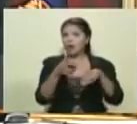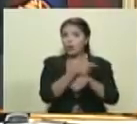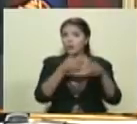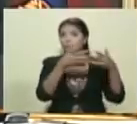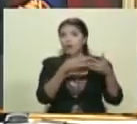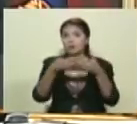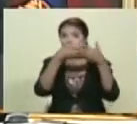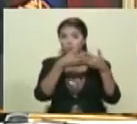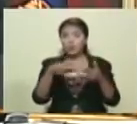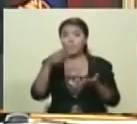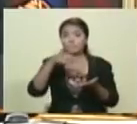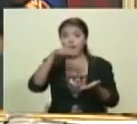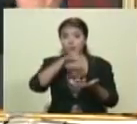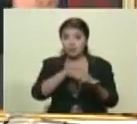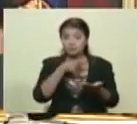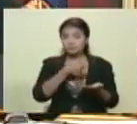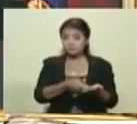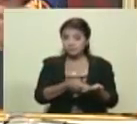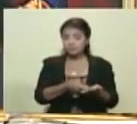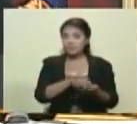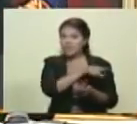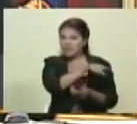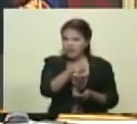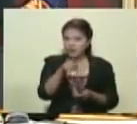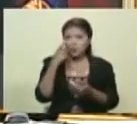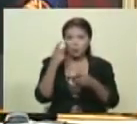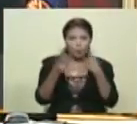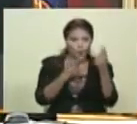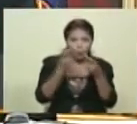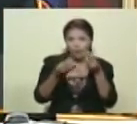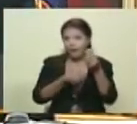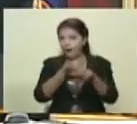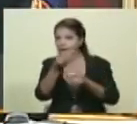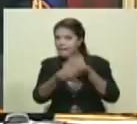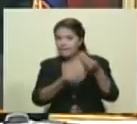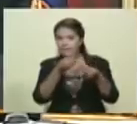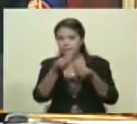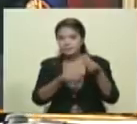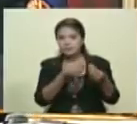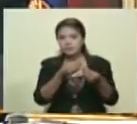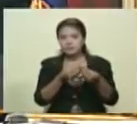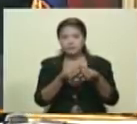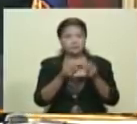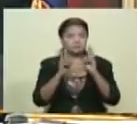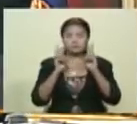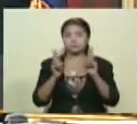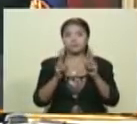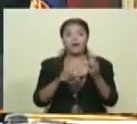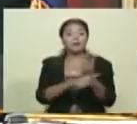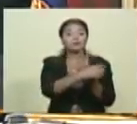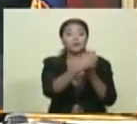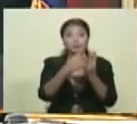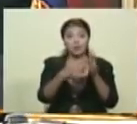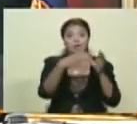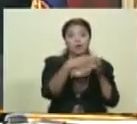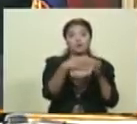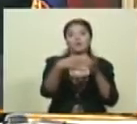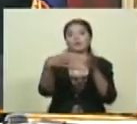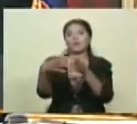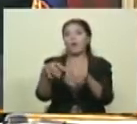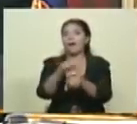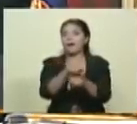Miami, bueno, actúan y buscan y hacen ruido. Esos tres grupos los tienen